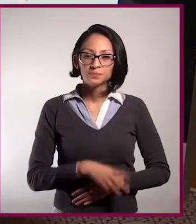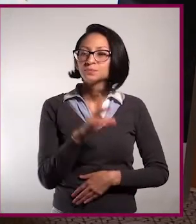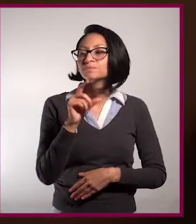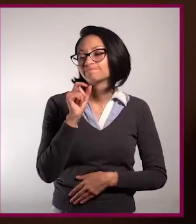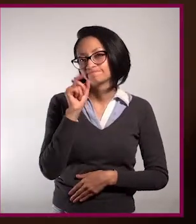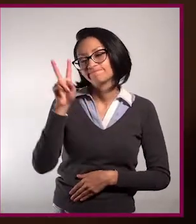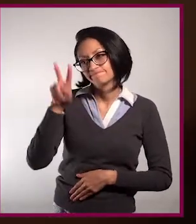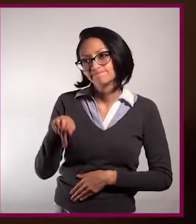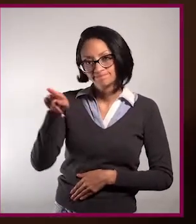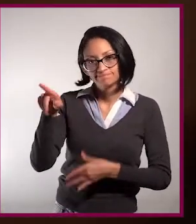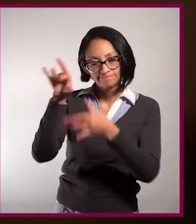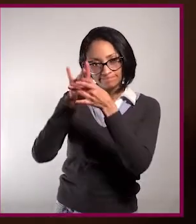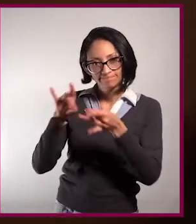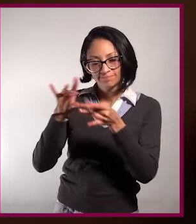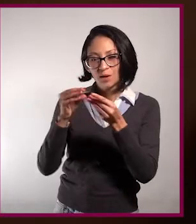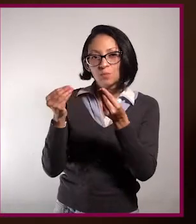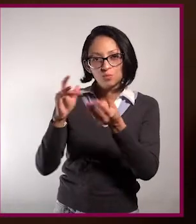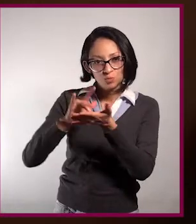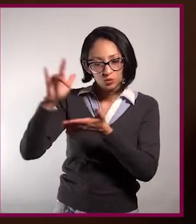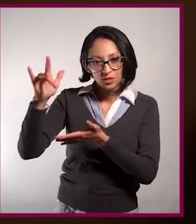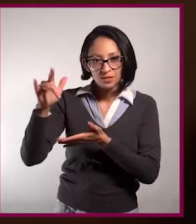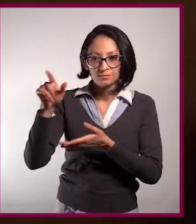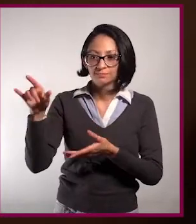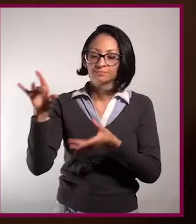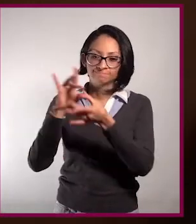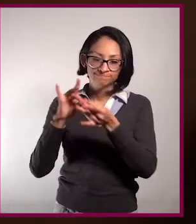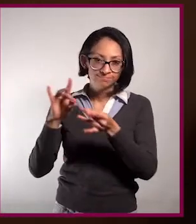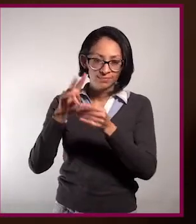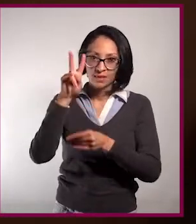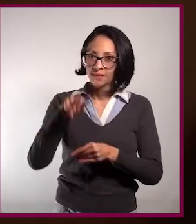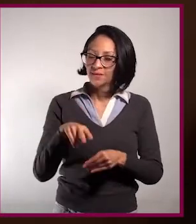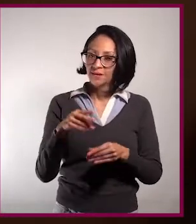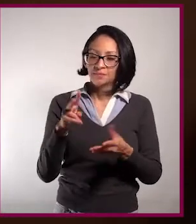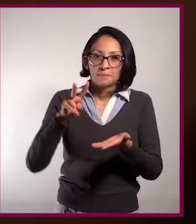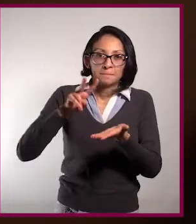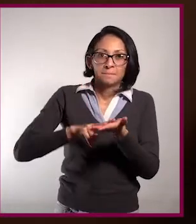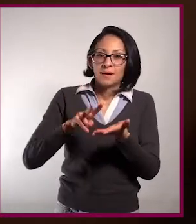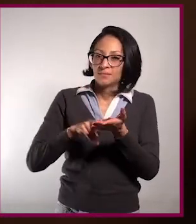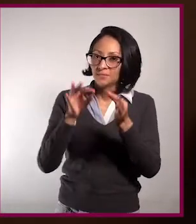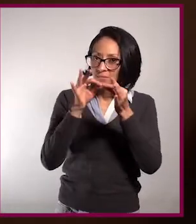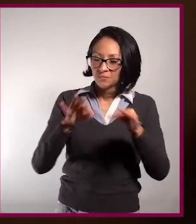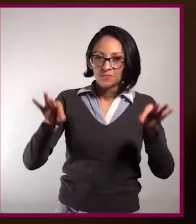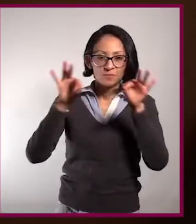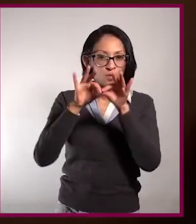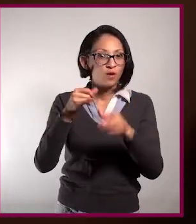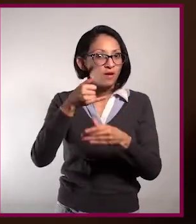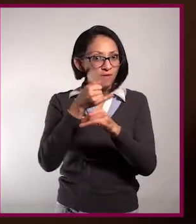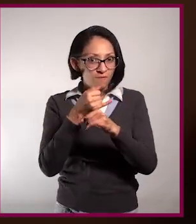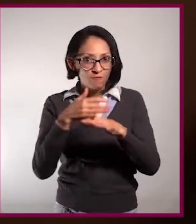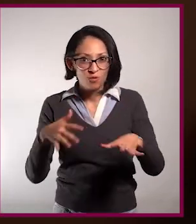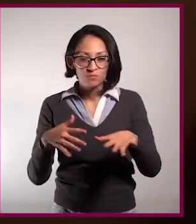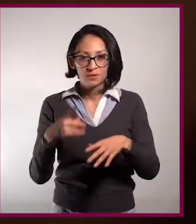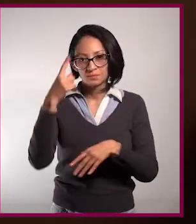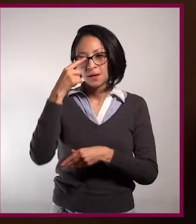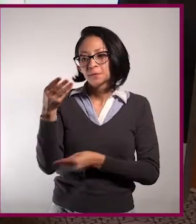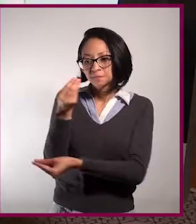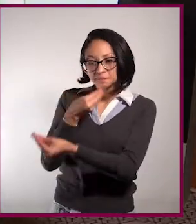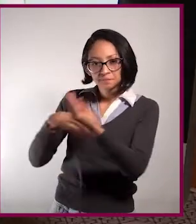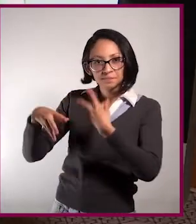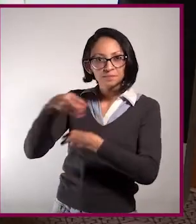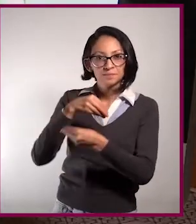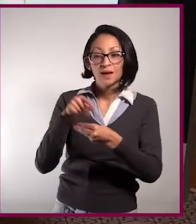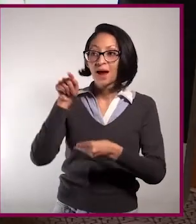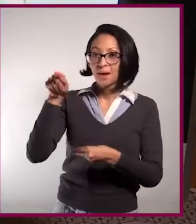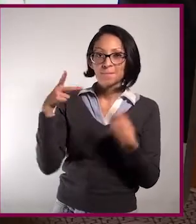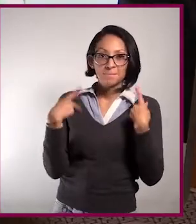menstrual. Mónica, pues muchísimas gracias por tu tiempo, gracias por esta entrevista que de verdad es muy valiosa, toda la información que nos compartes, para